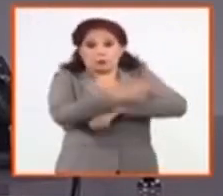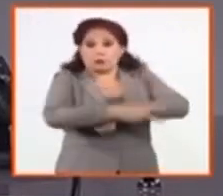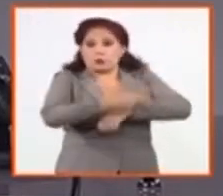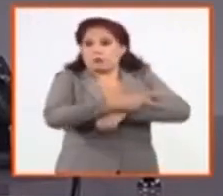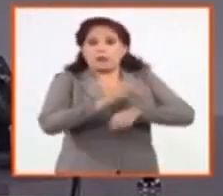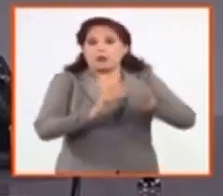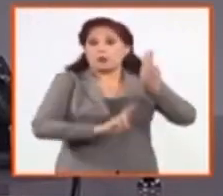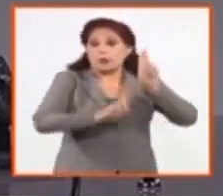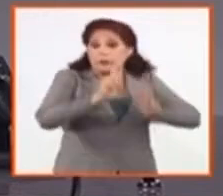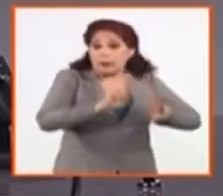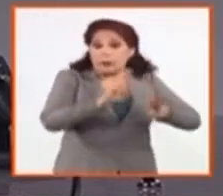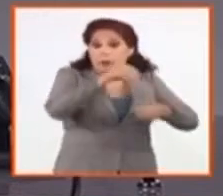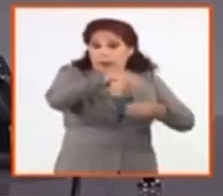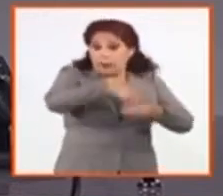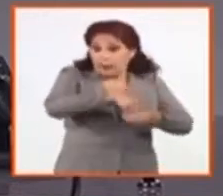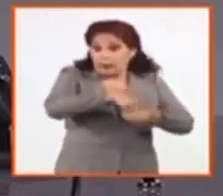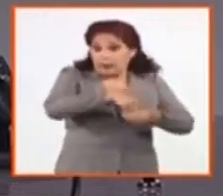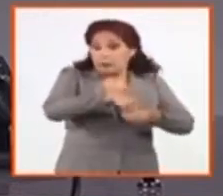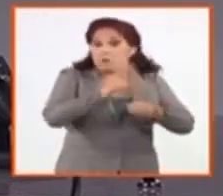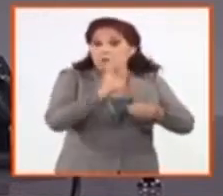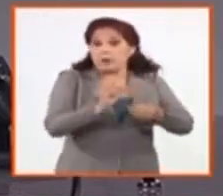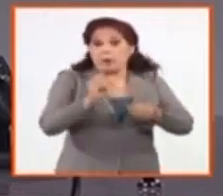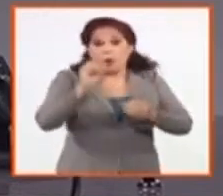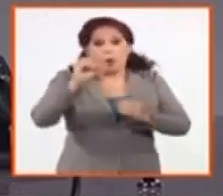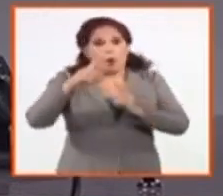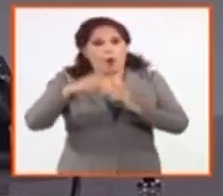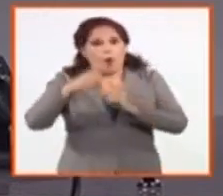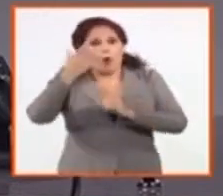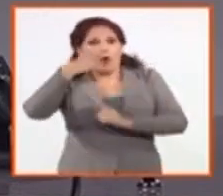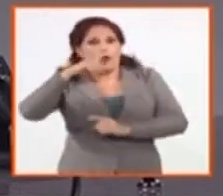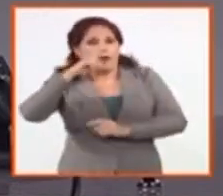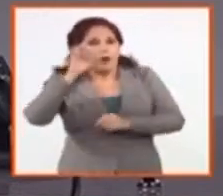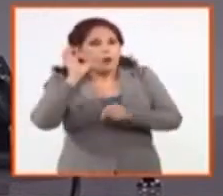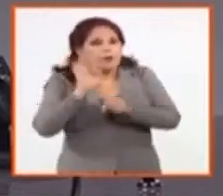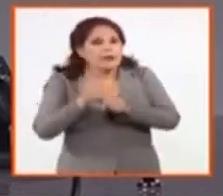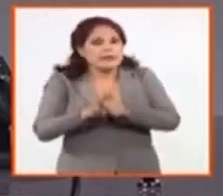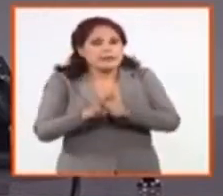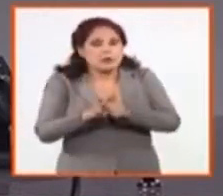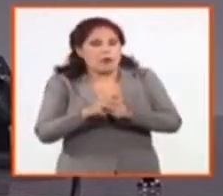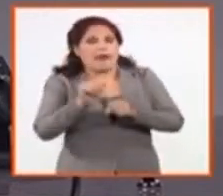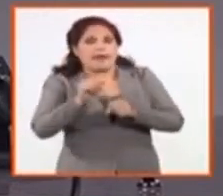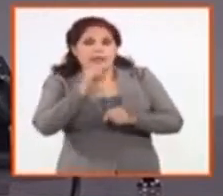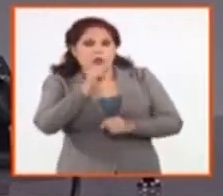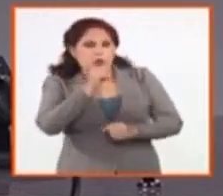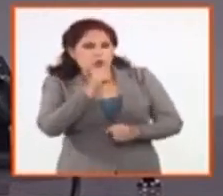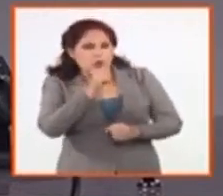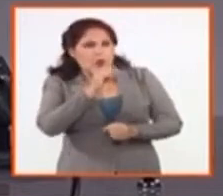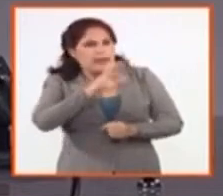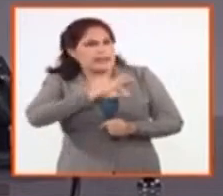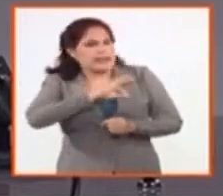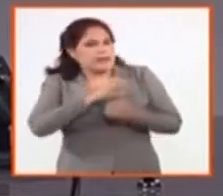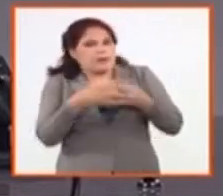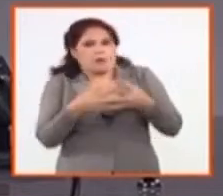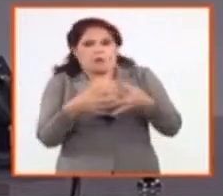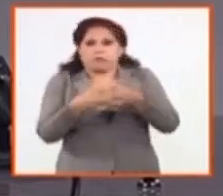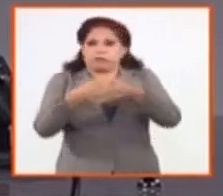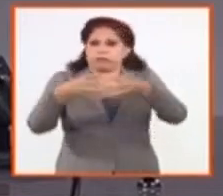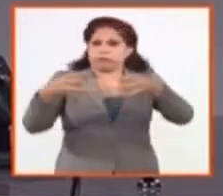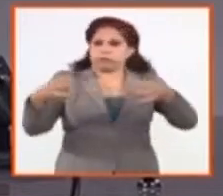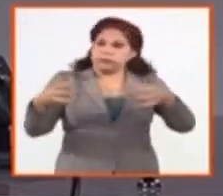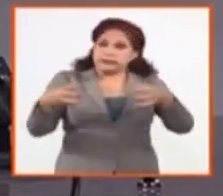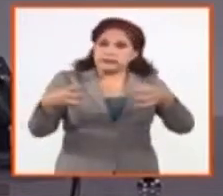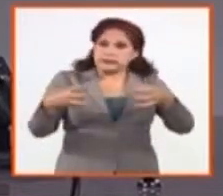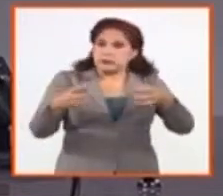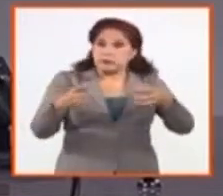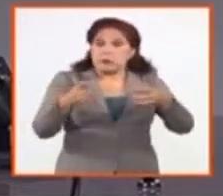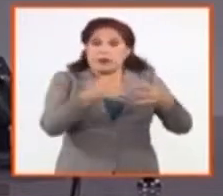de Afganistán, dentro de la OTAN comenzó a haber reservas, comenzó a haber sentimientos encontrados. La